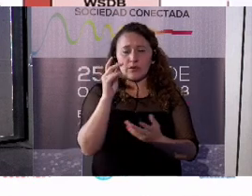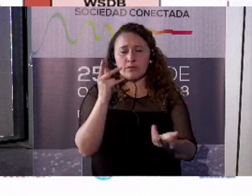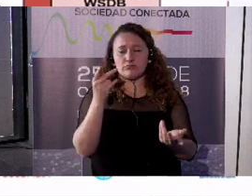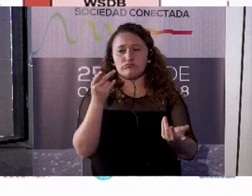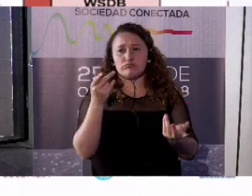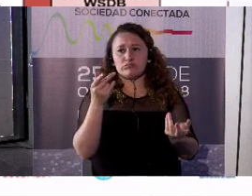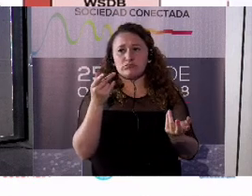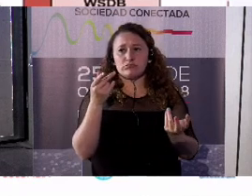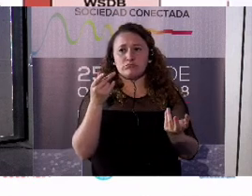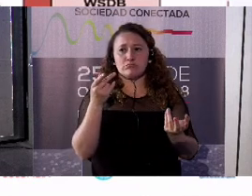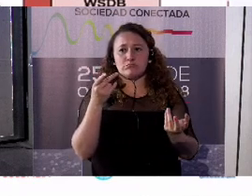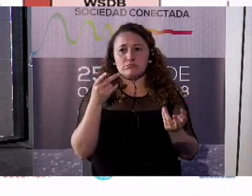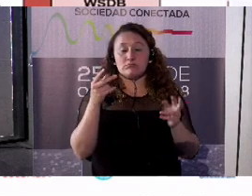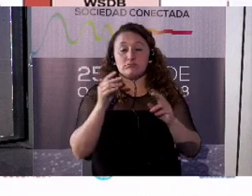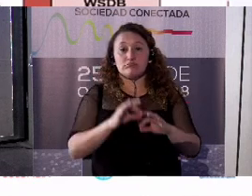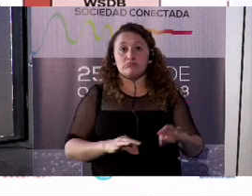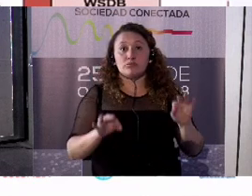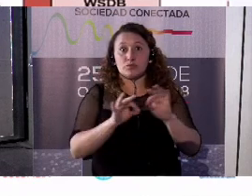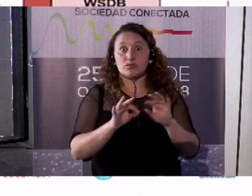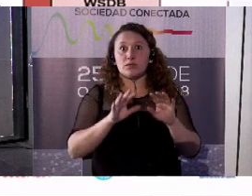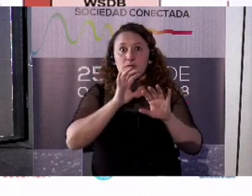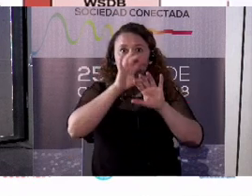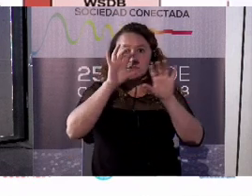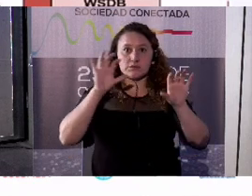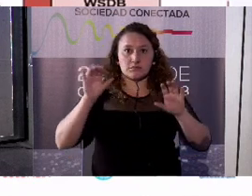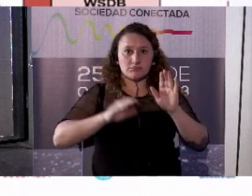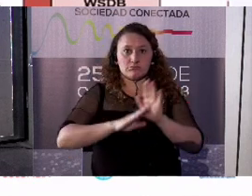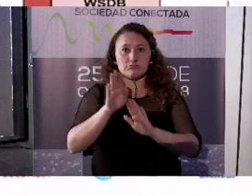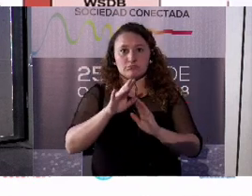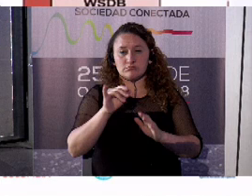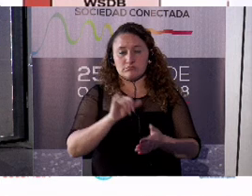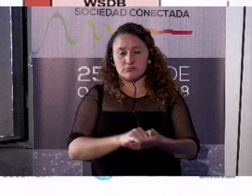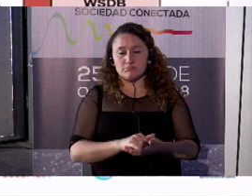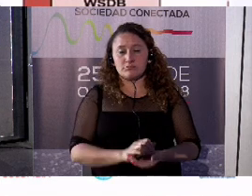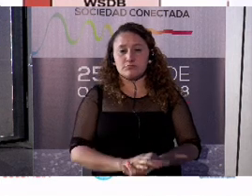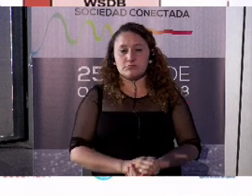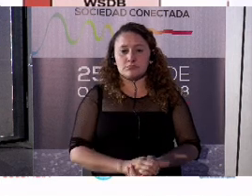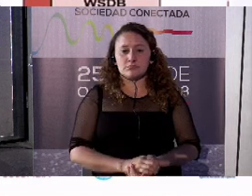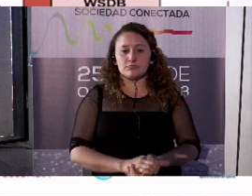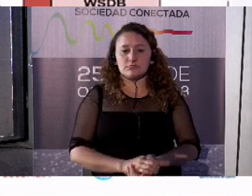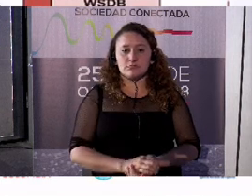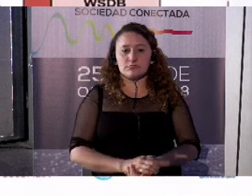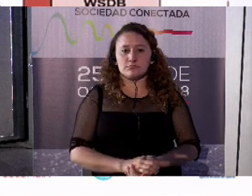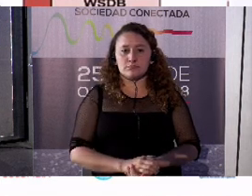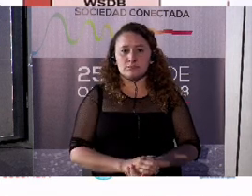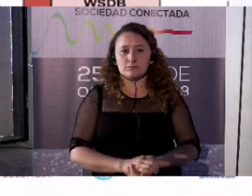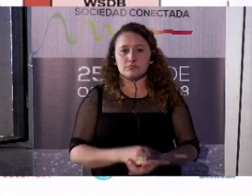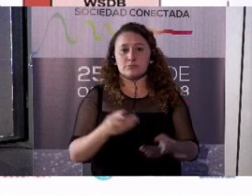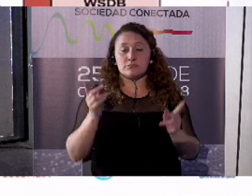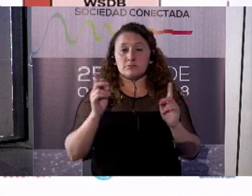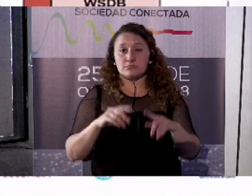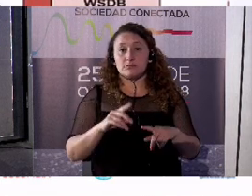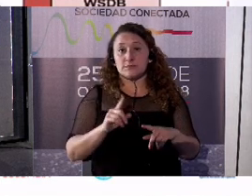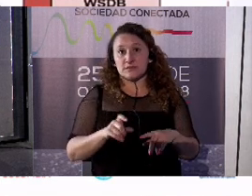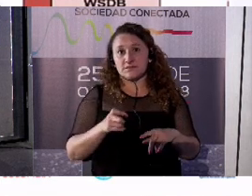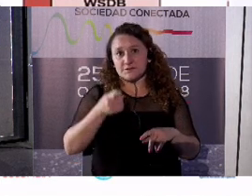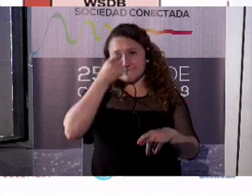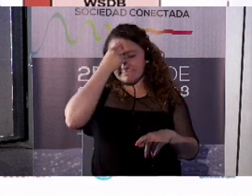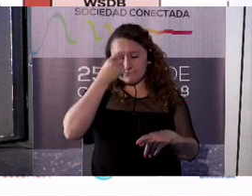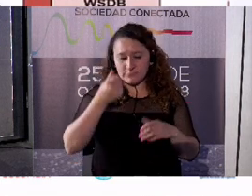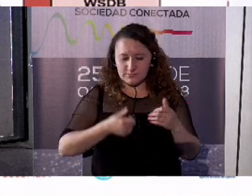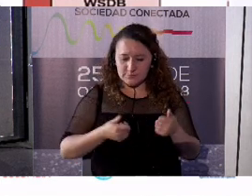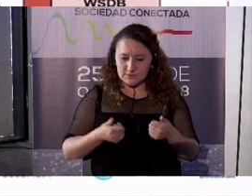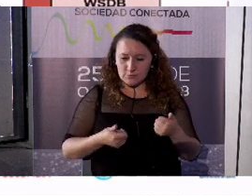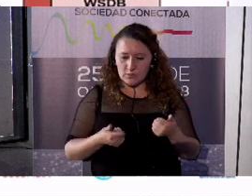industria tema importante que países en vías de desarrollo como Colombia y Sudáfrica debería considerar también debería